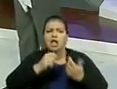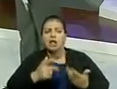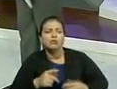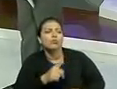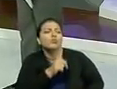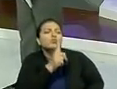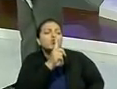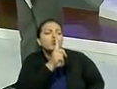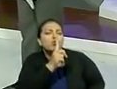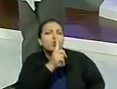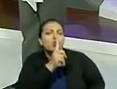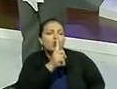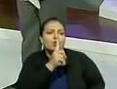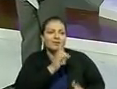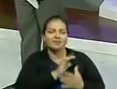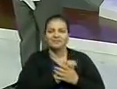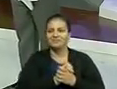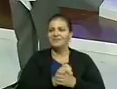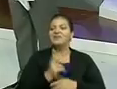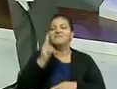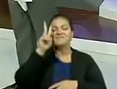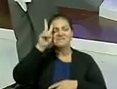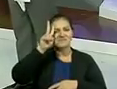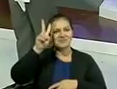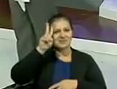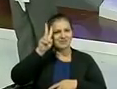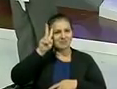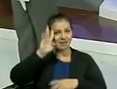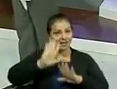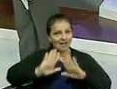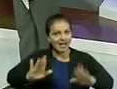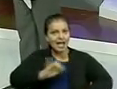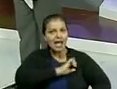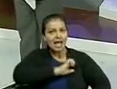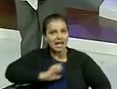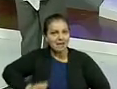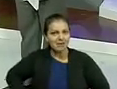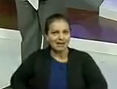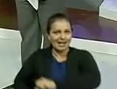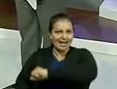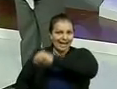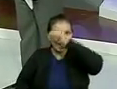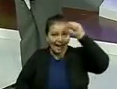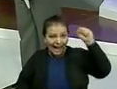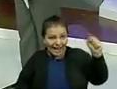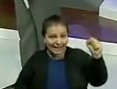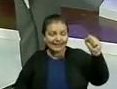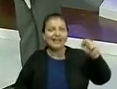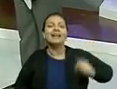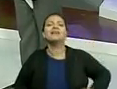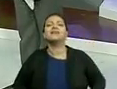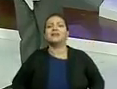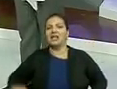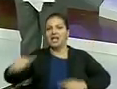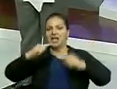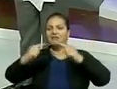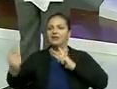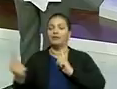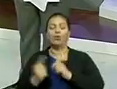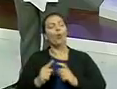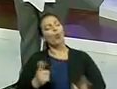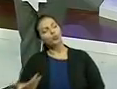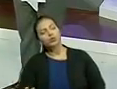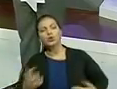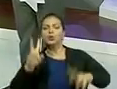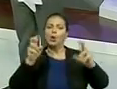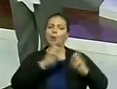Harto huele lejos, ¿no? Oiga, yo creo que ya a los 7 minutos ya se le puso complicado. Se acabó el partido. Expulsión y penal y gol. Ahí